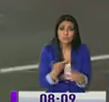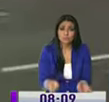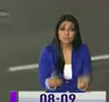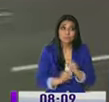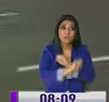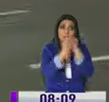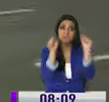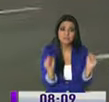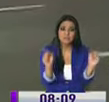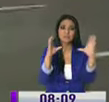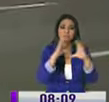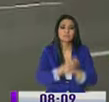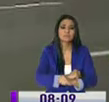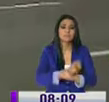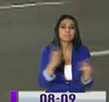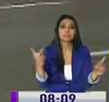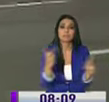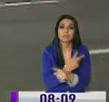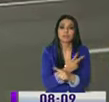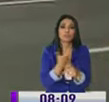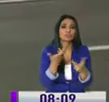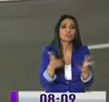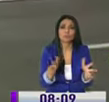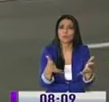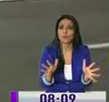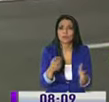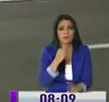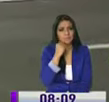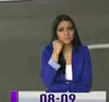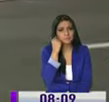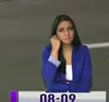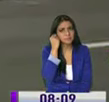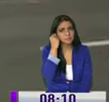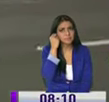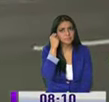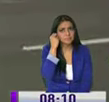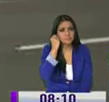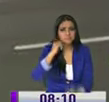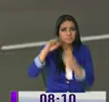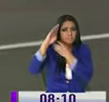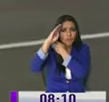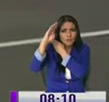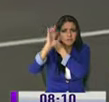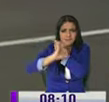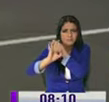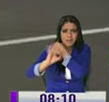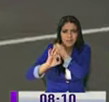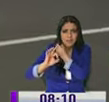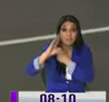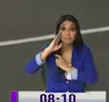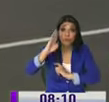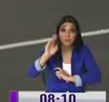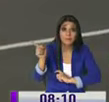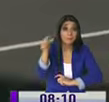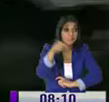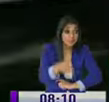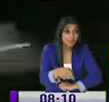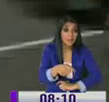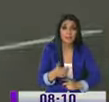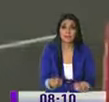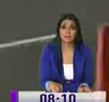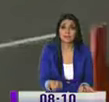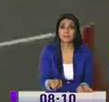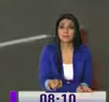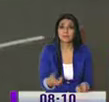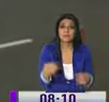mañanas y en las noches ya que no no tendremos ningún ningún policía y el policía que viene pues si ustedes quieran verle están